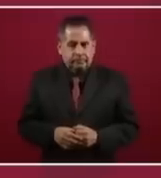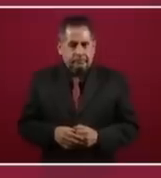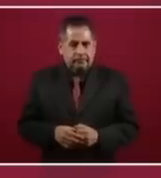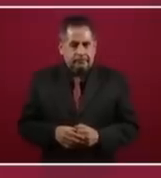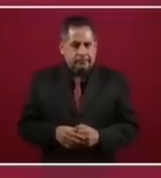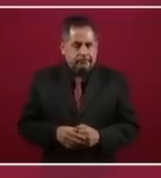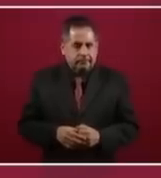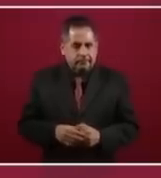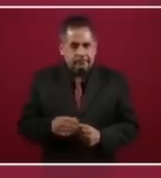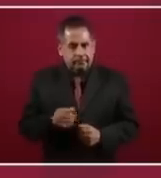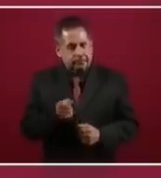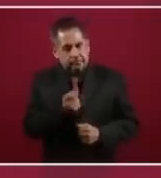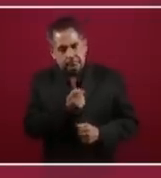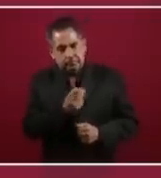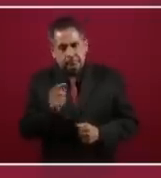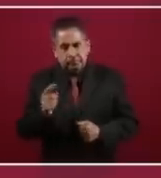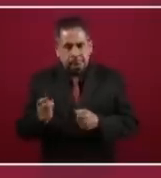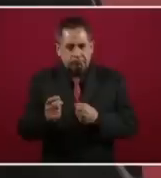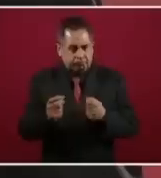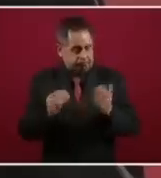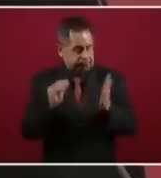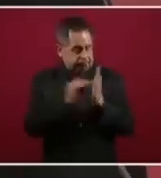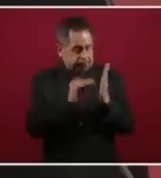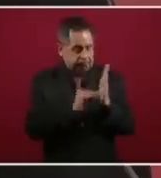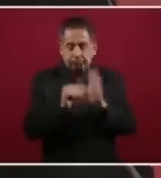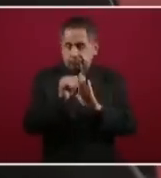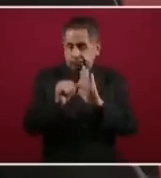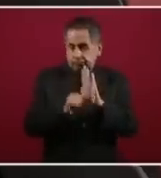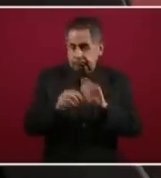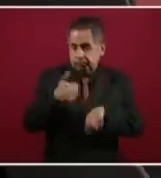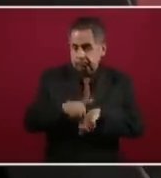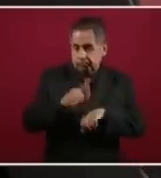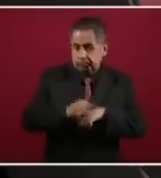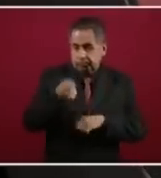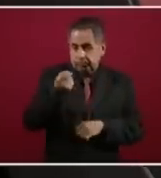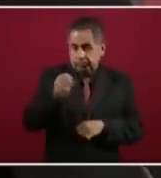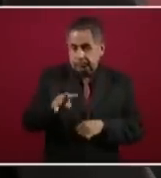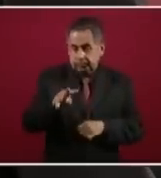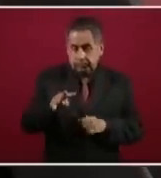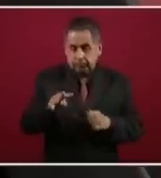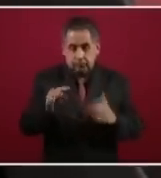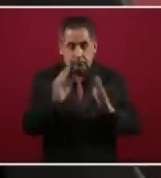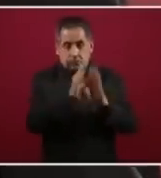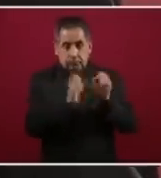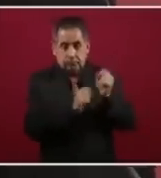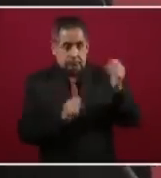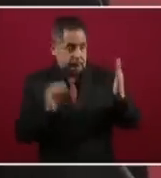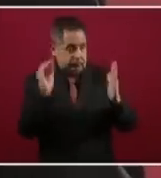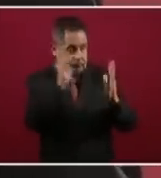agregados al artículo 19 de la Constitución,